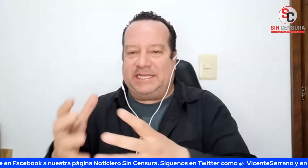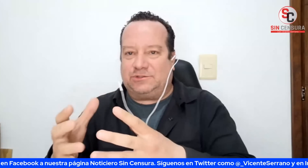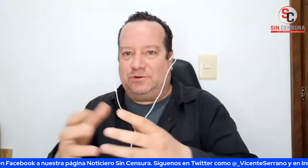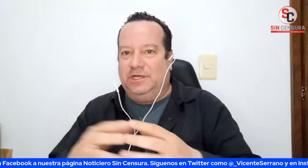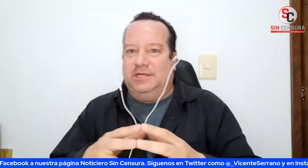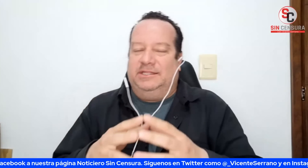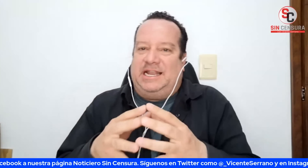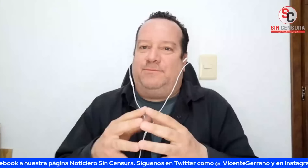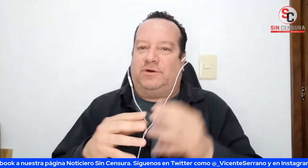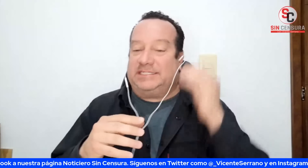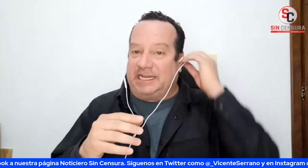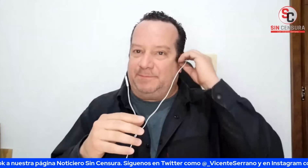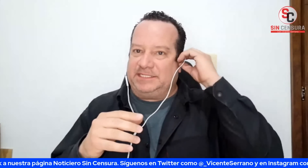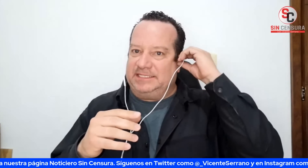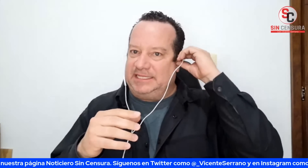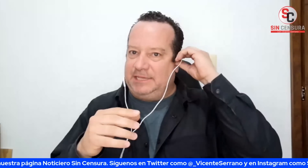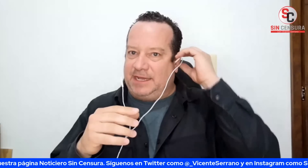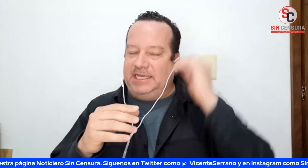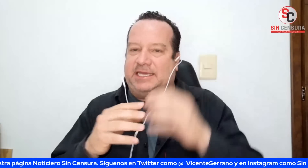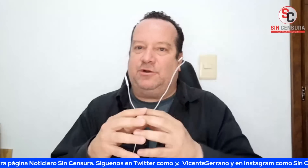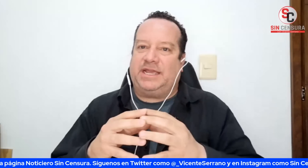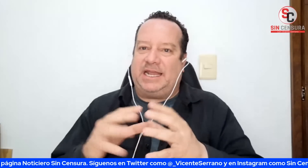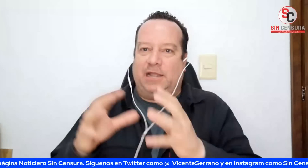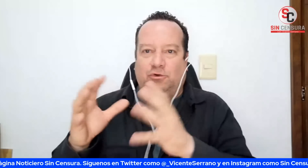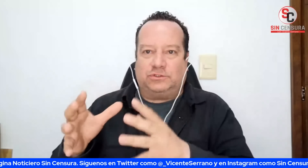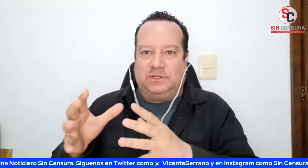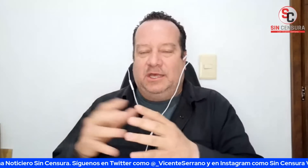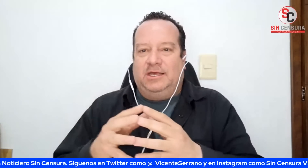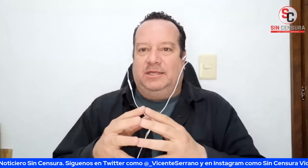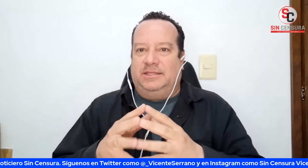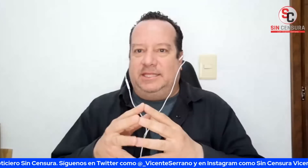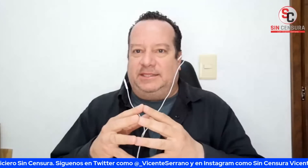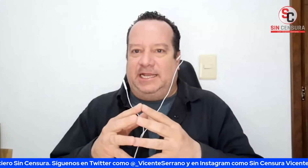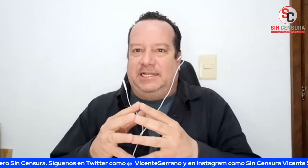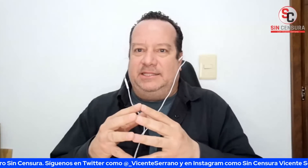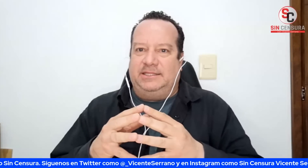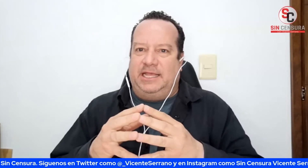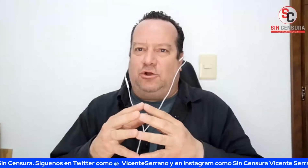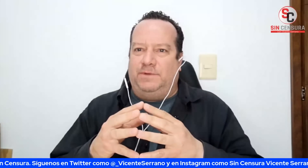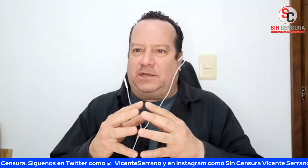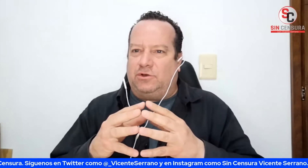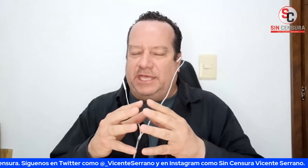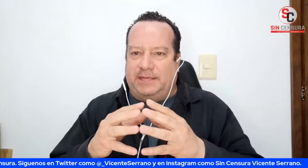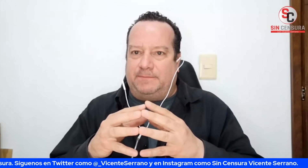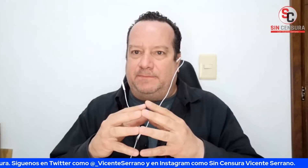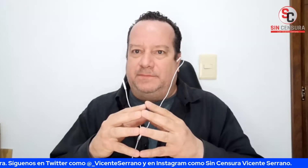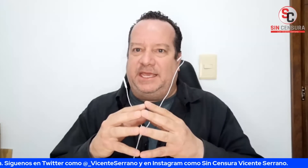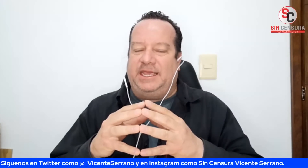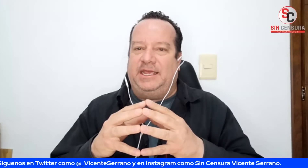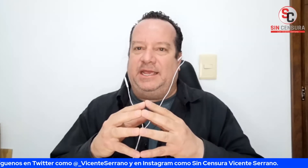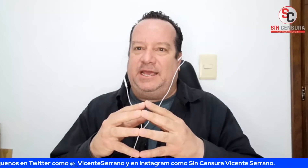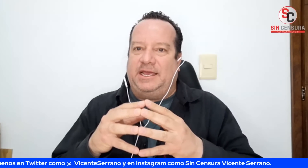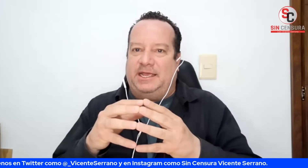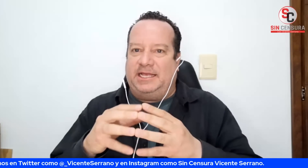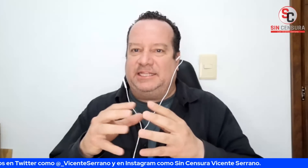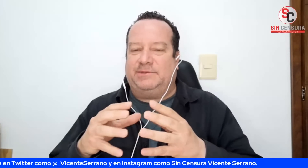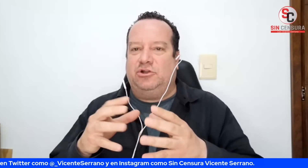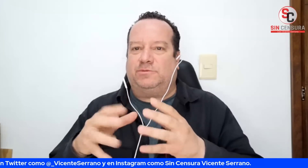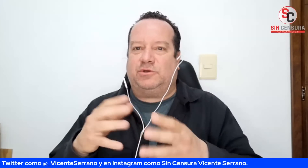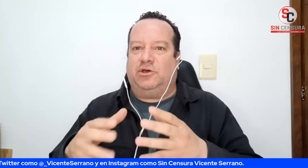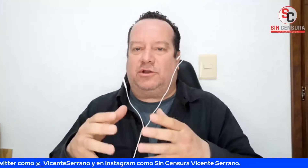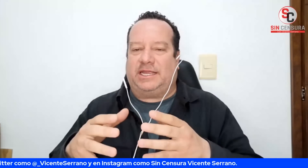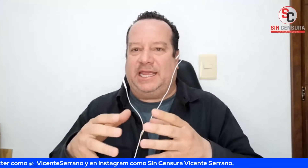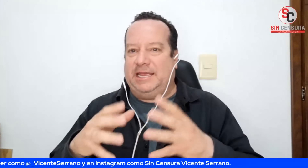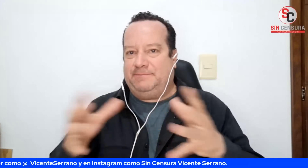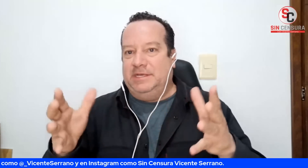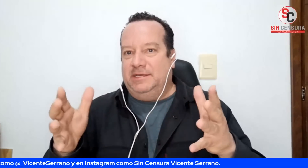peligro o riesgo de la democracia representativa, y creo que a la luz del gobierno de Andrés Manuel